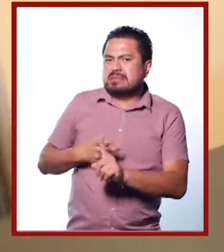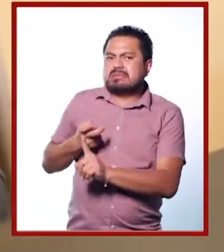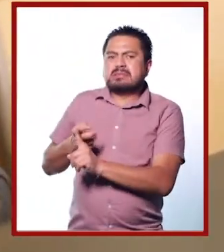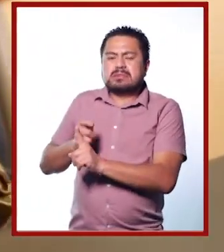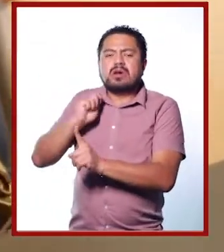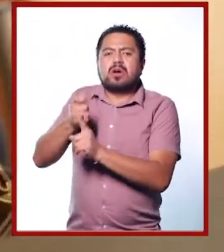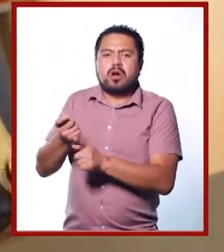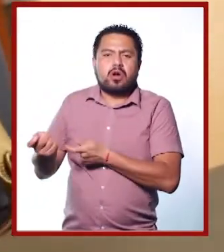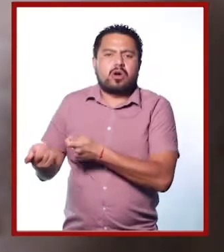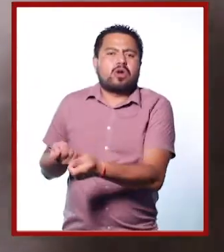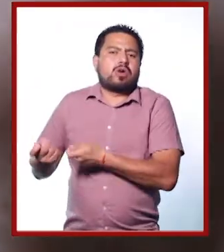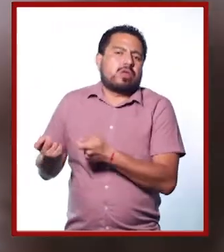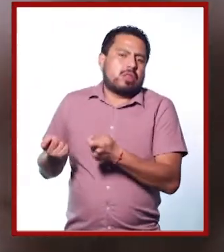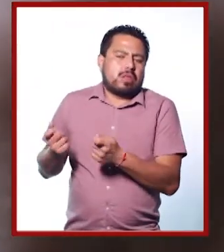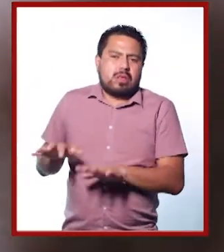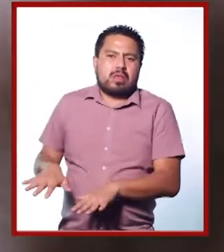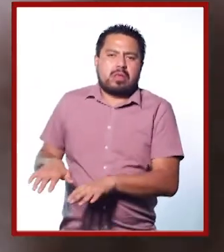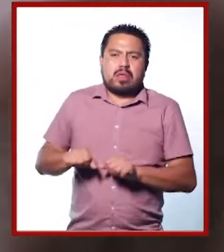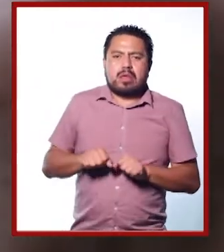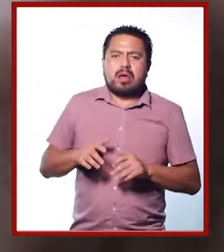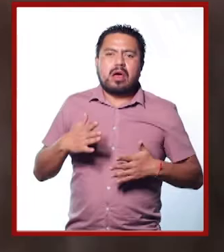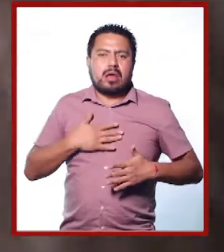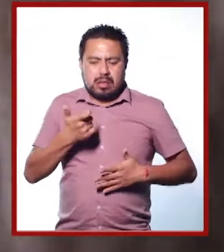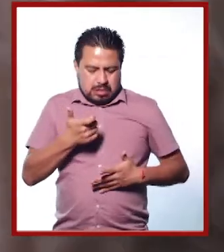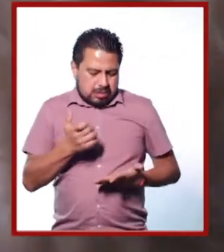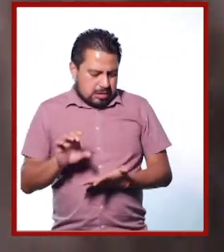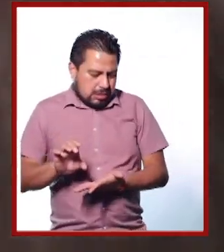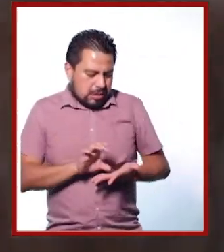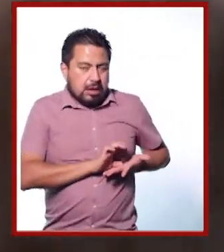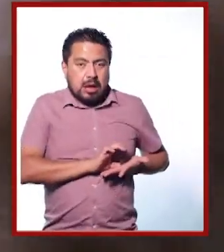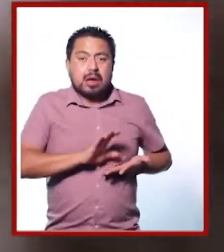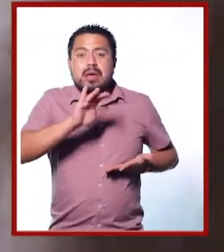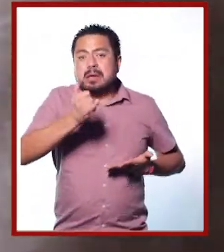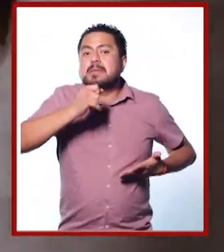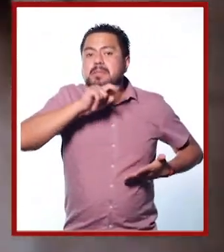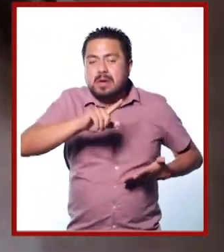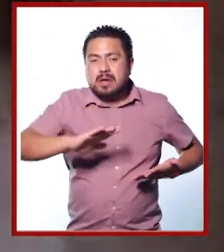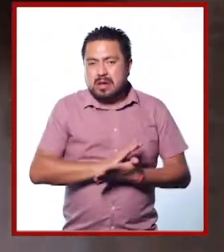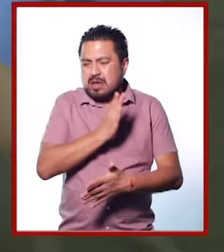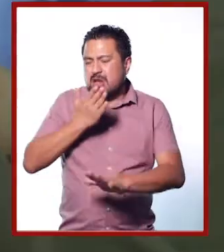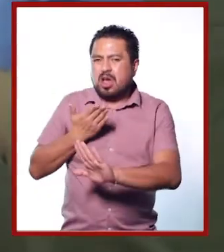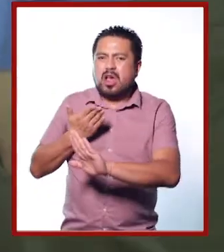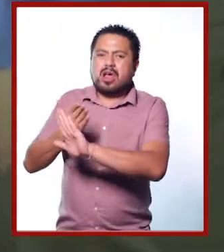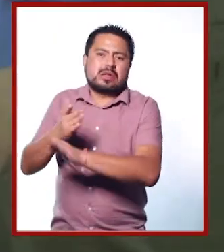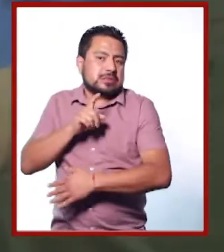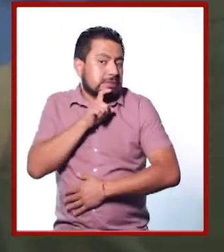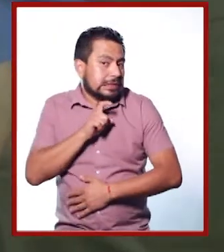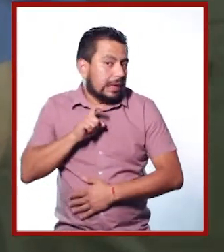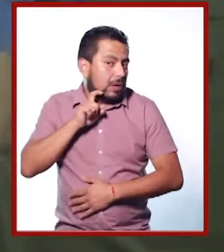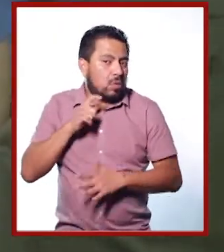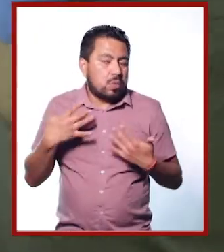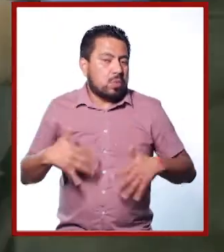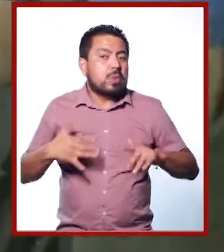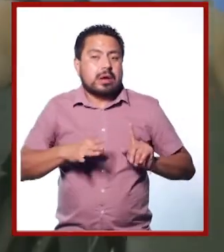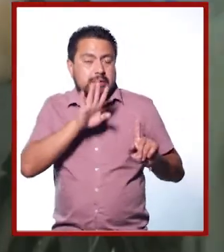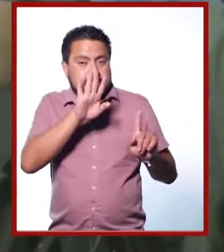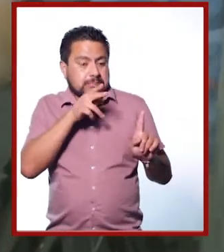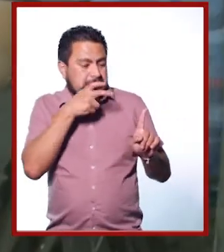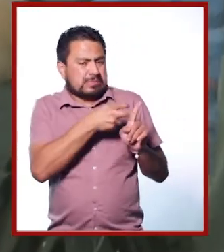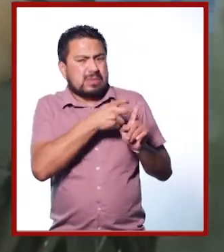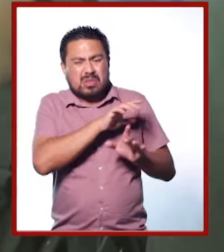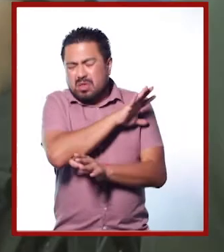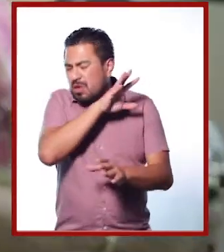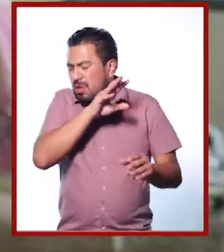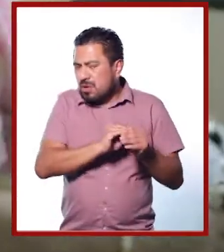tiene que ver con el control o sustracción de mis percepciones económicas. Y también la violencia de tipo sexual, que es todo